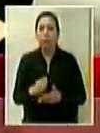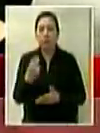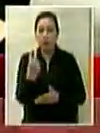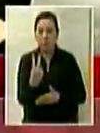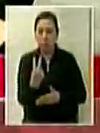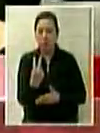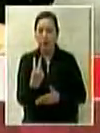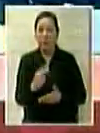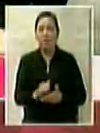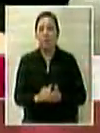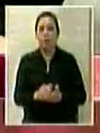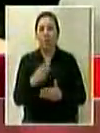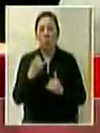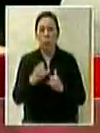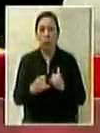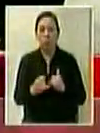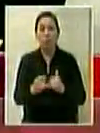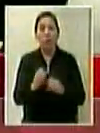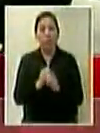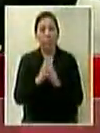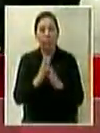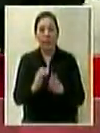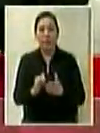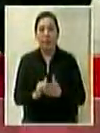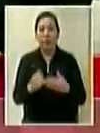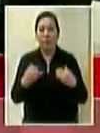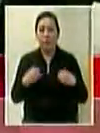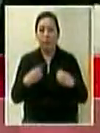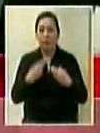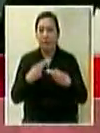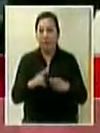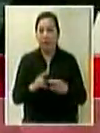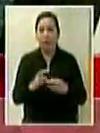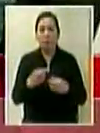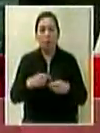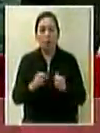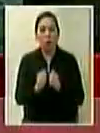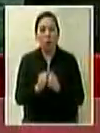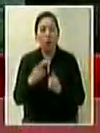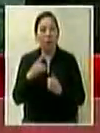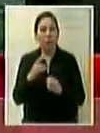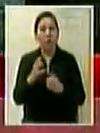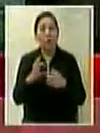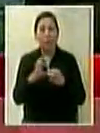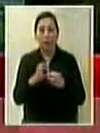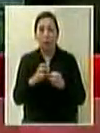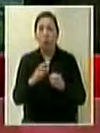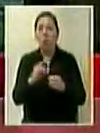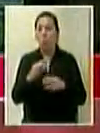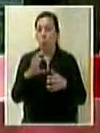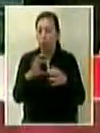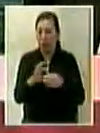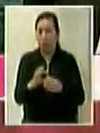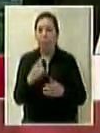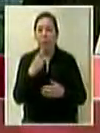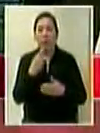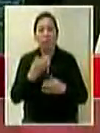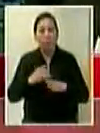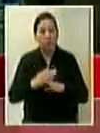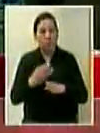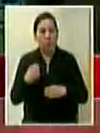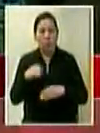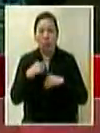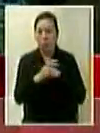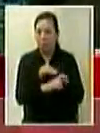Dos, en los últimos días se ha producido un incidente diplomático con el Reino Unido debido al ingreso frustrado a